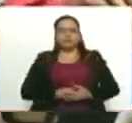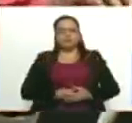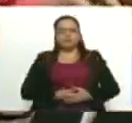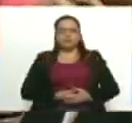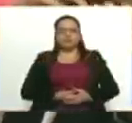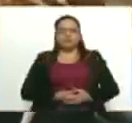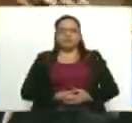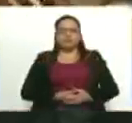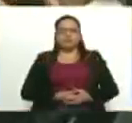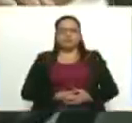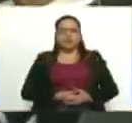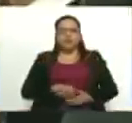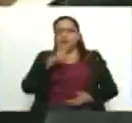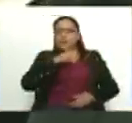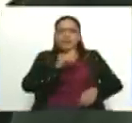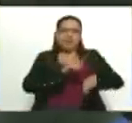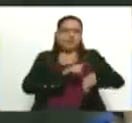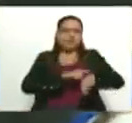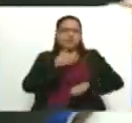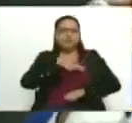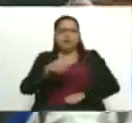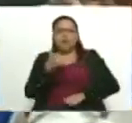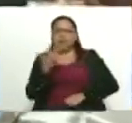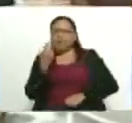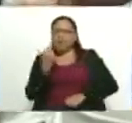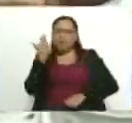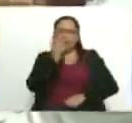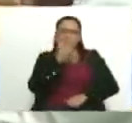No tenemos tiempo, estamos muy ocupados